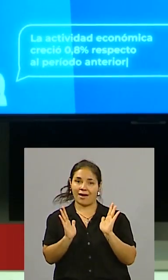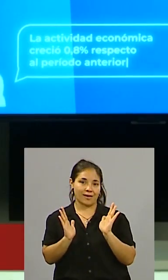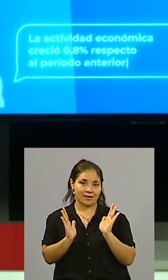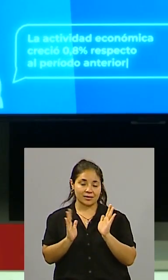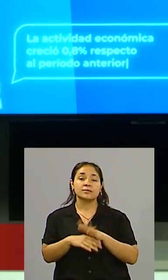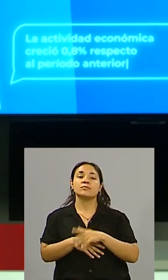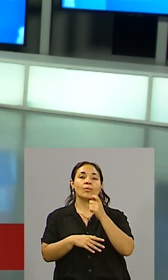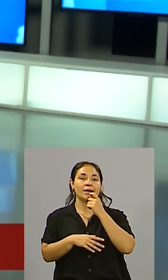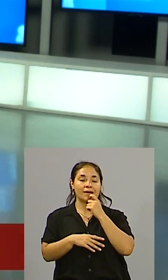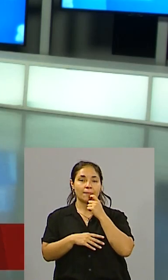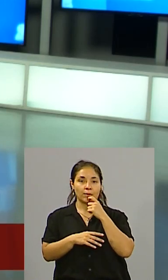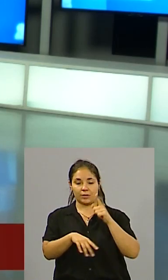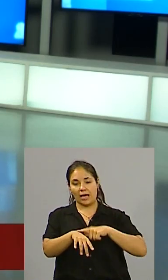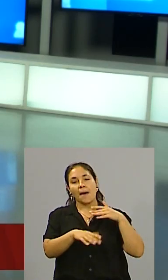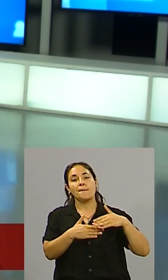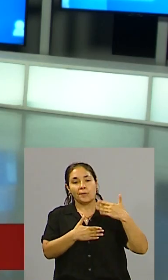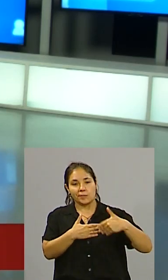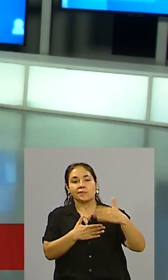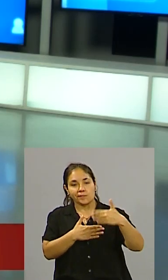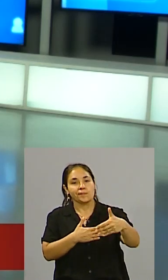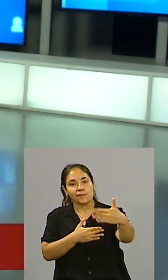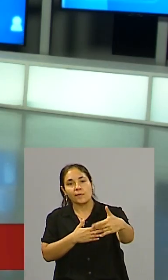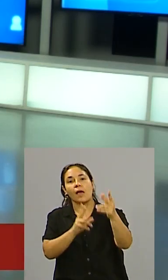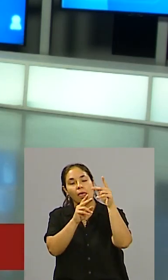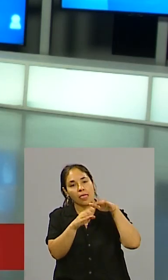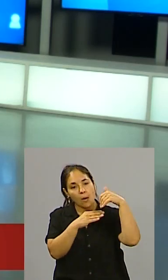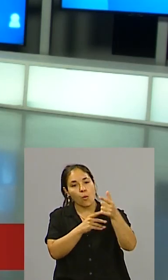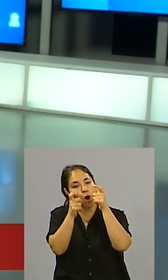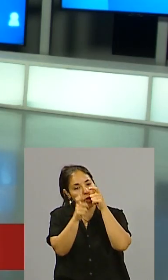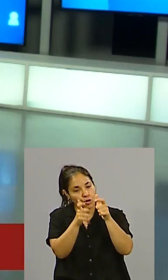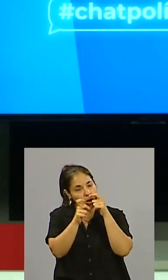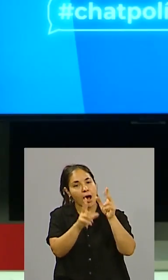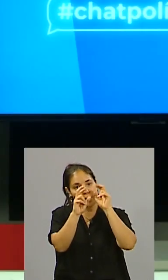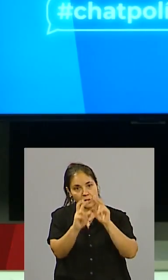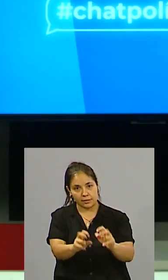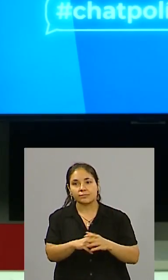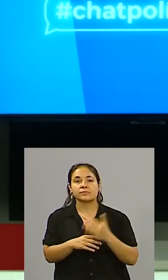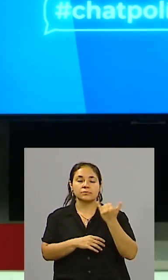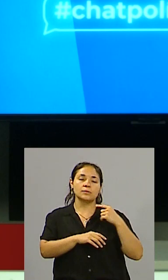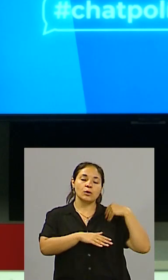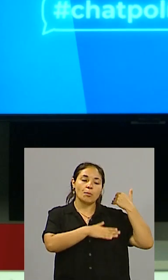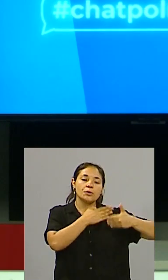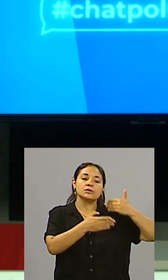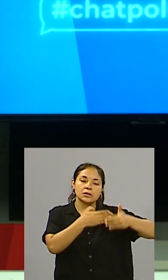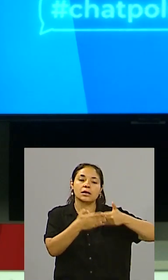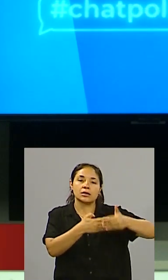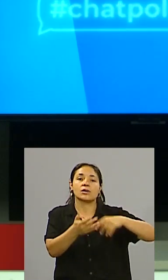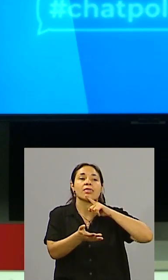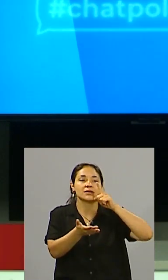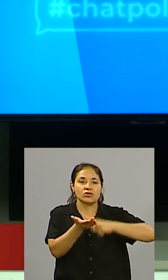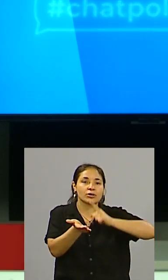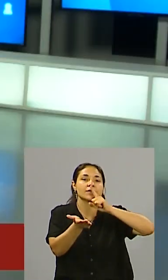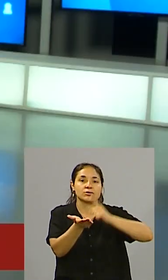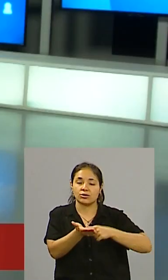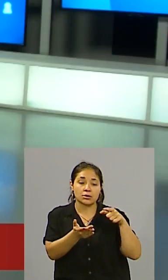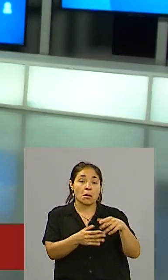poder medir esos resultados. Entonces, bueno, hoy sabemos que ahí hubo un proceso, hubieron medidas y fueron exitosas y tenemos